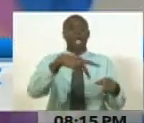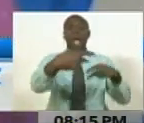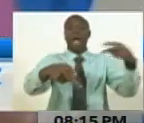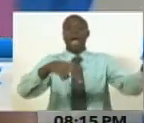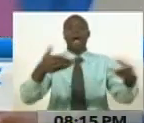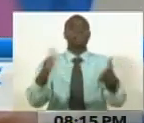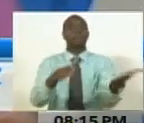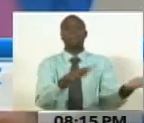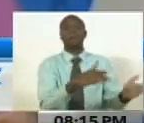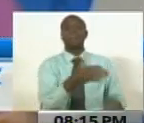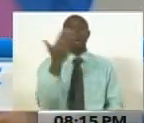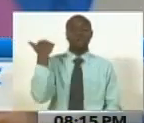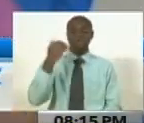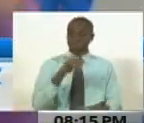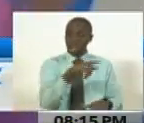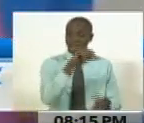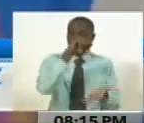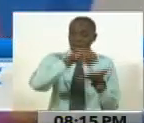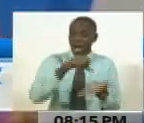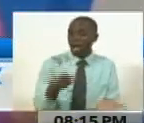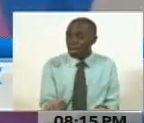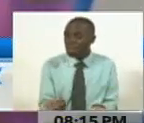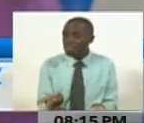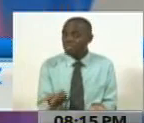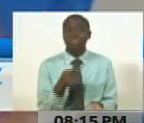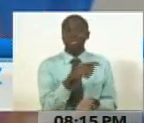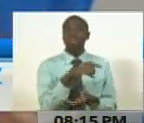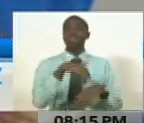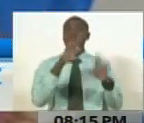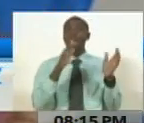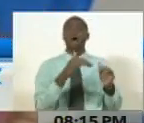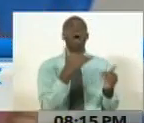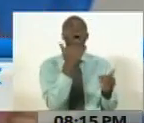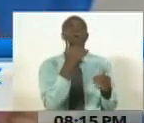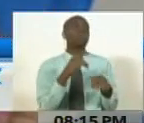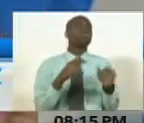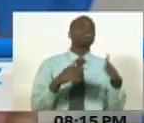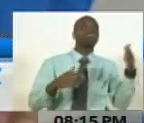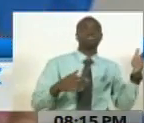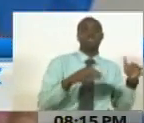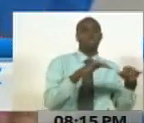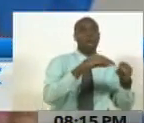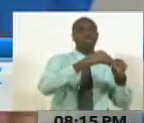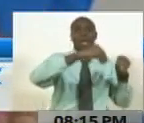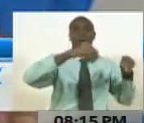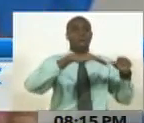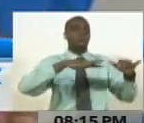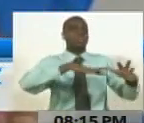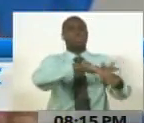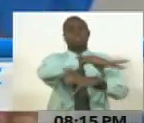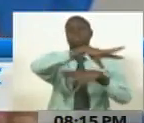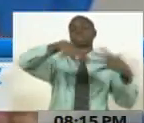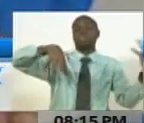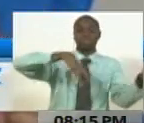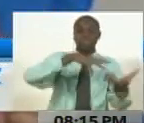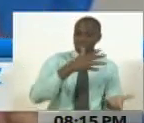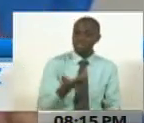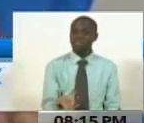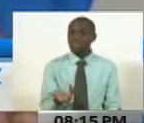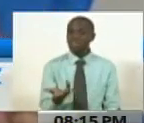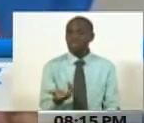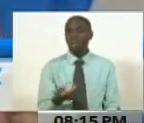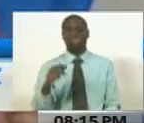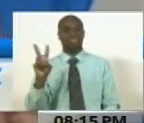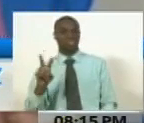fatales del pueblo de Irak. Ese error costó la desintegración territorial de un pueblo entero.